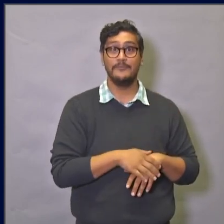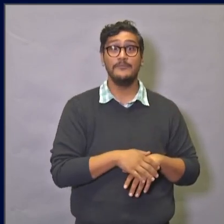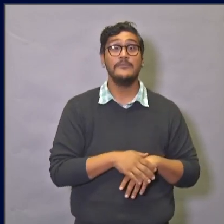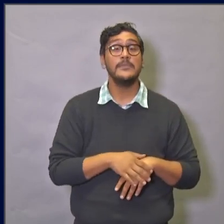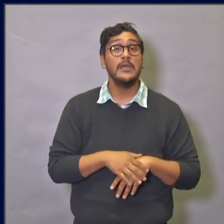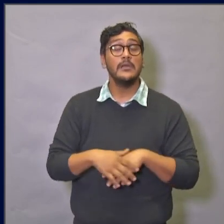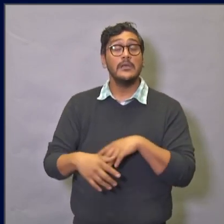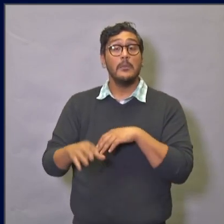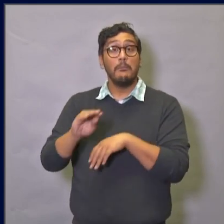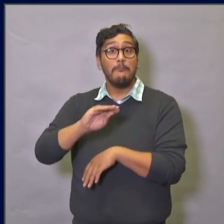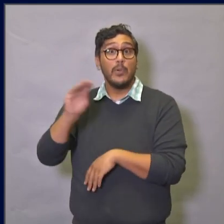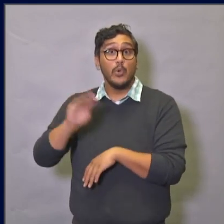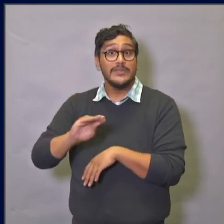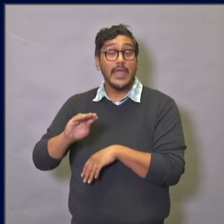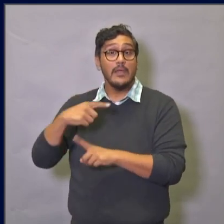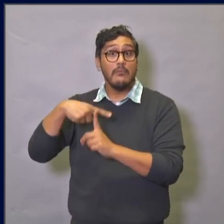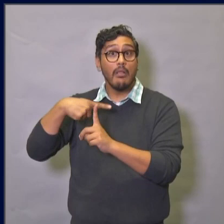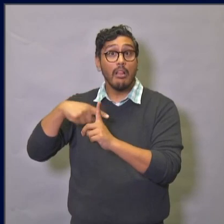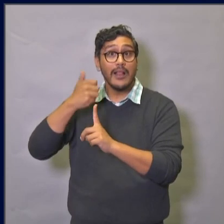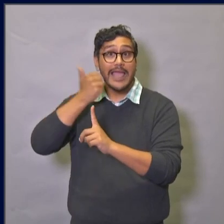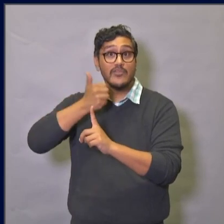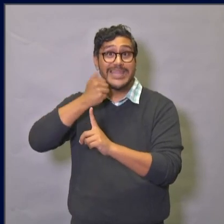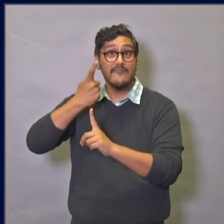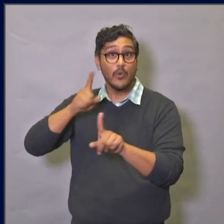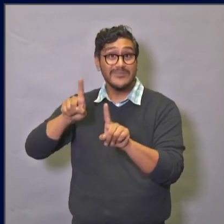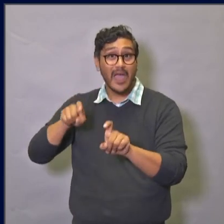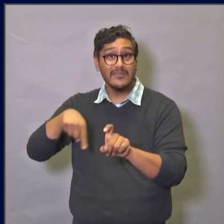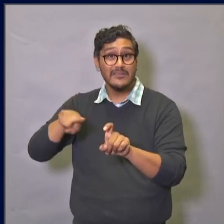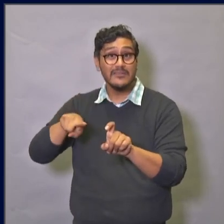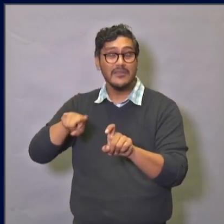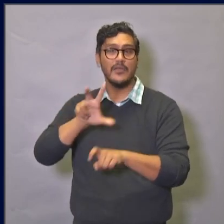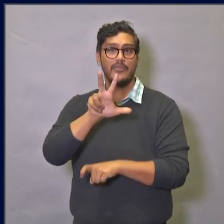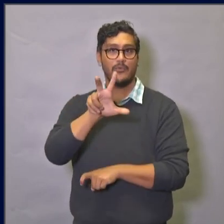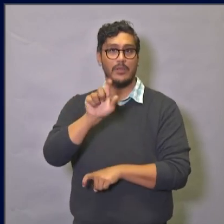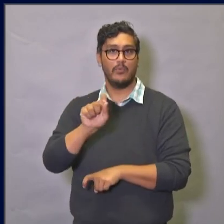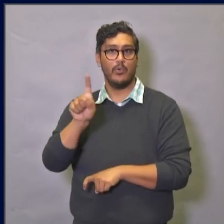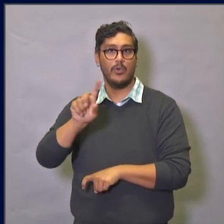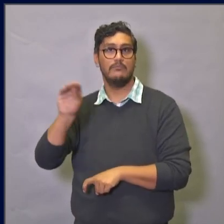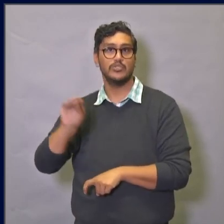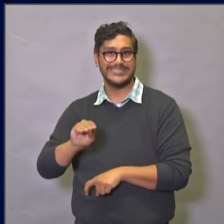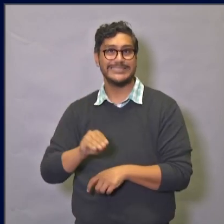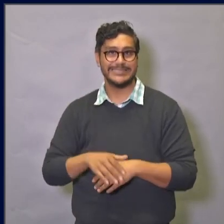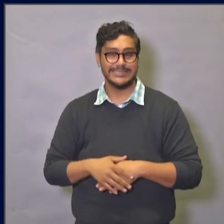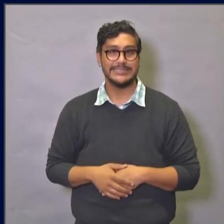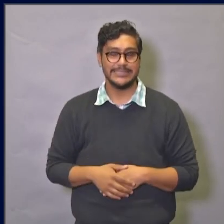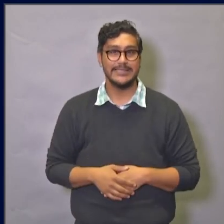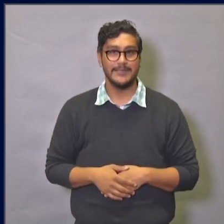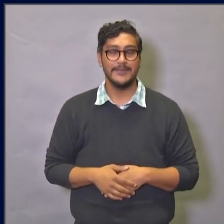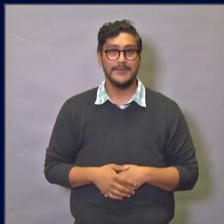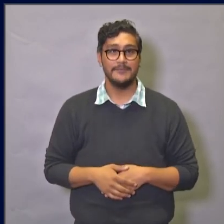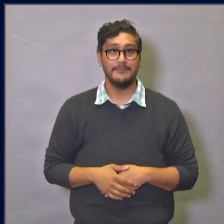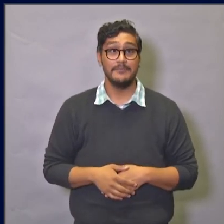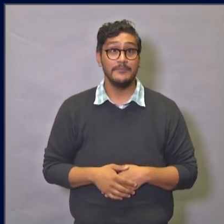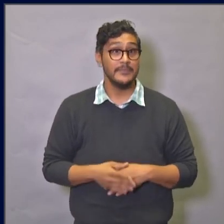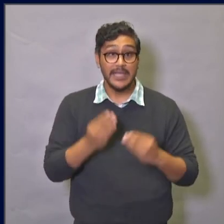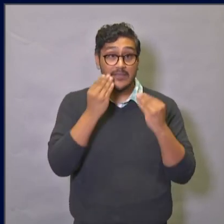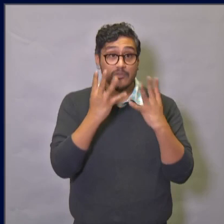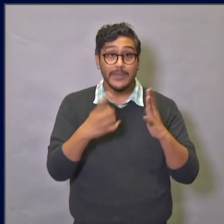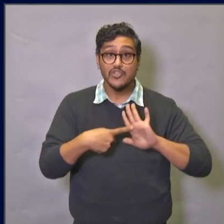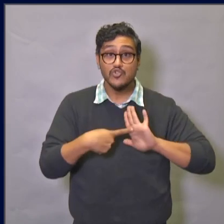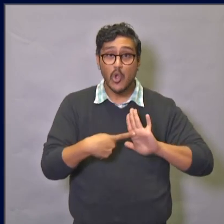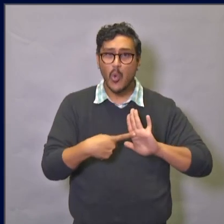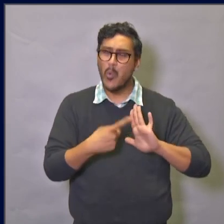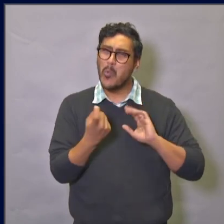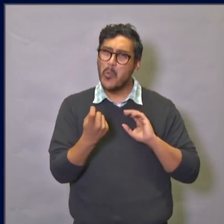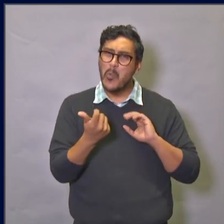tasa de positividad diaria de la prueba es del 3.1%. Estos datos representan